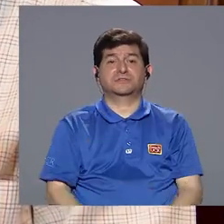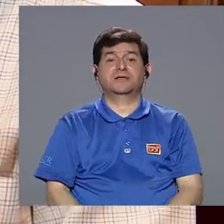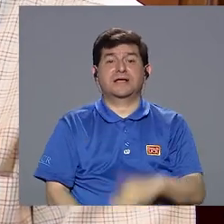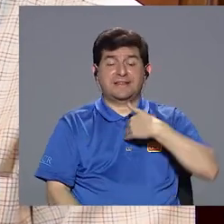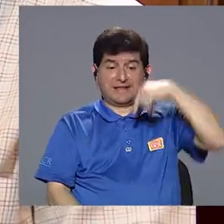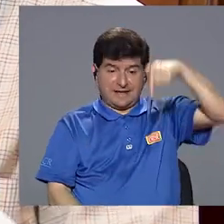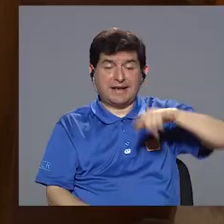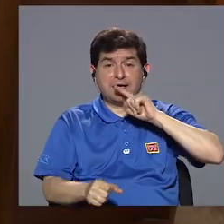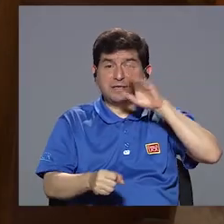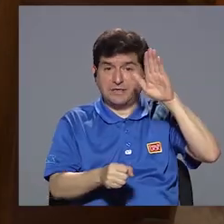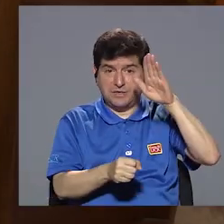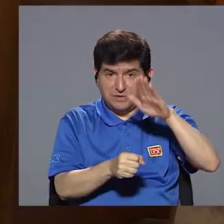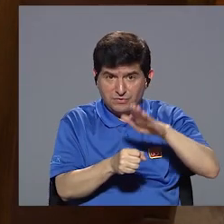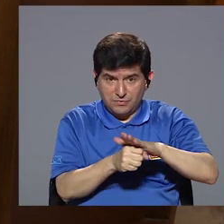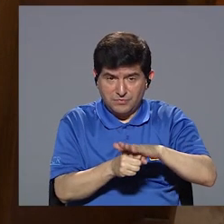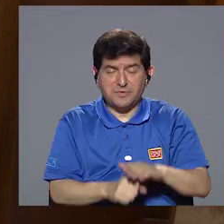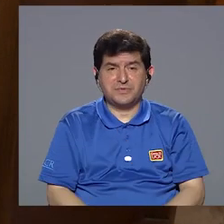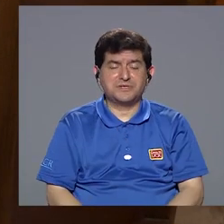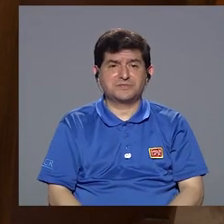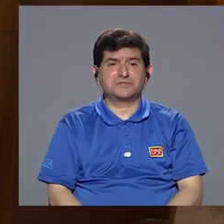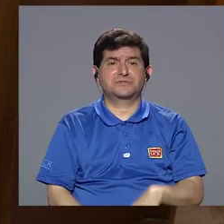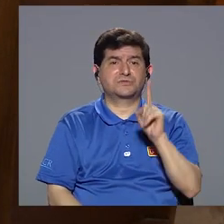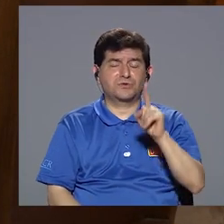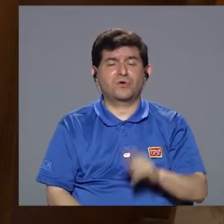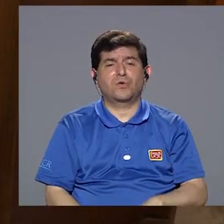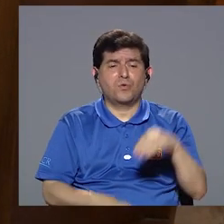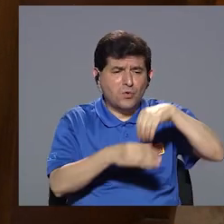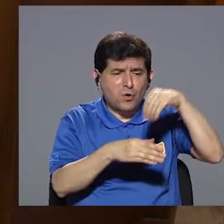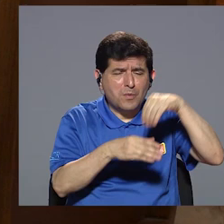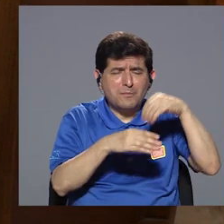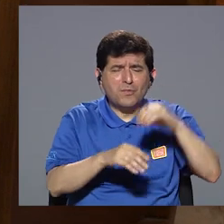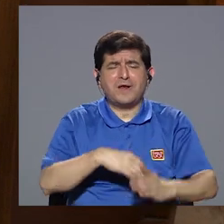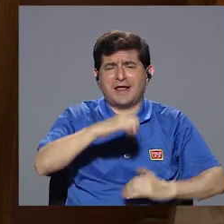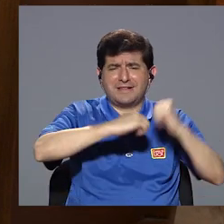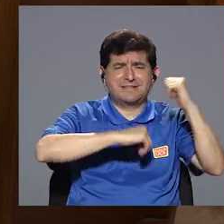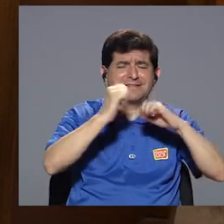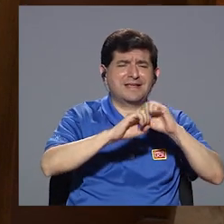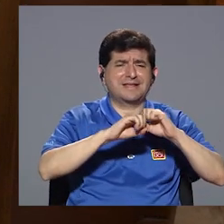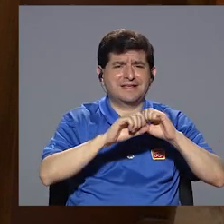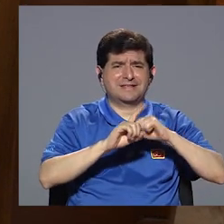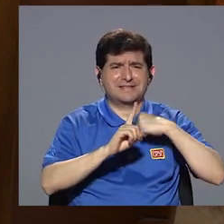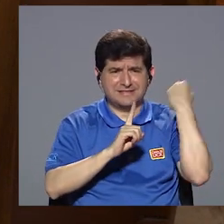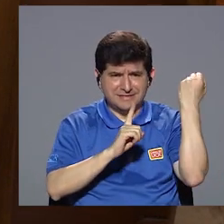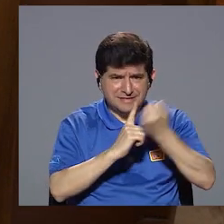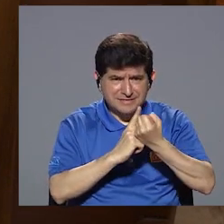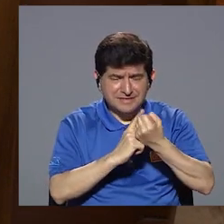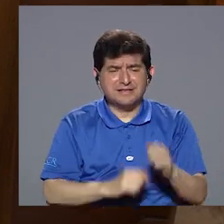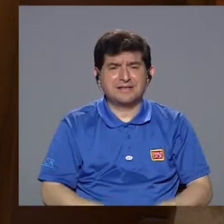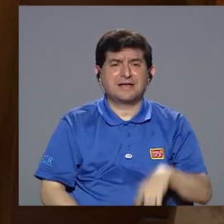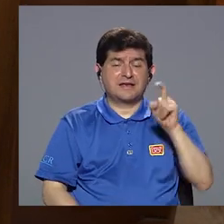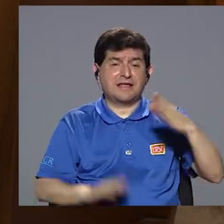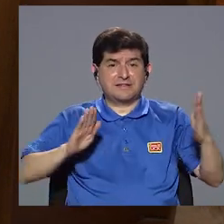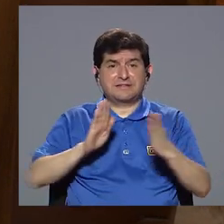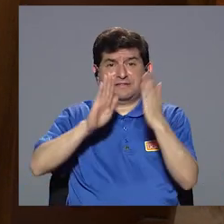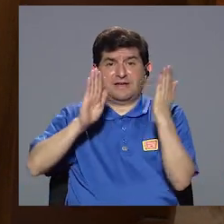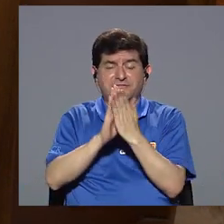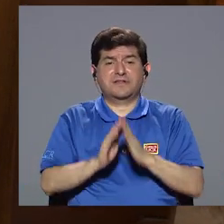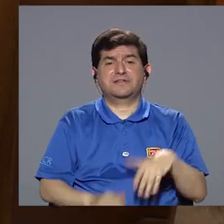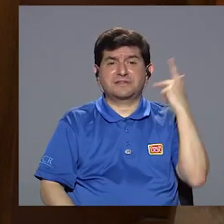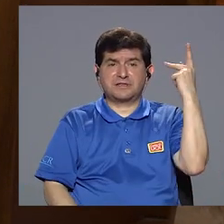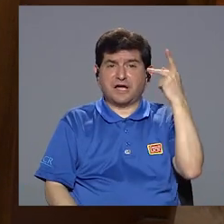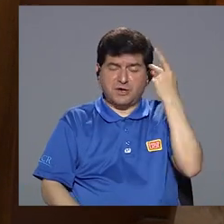puede dar entonces tenemos aquí un componente de violencia estructural de un sistema que debe ser enfrentado